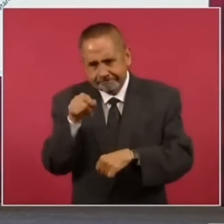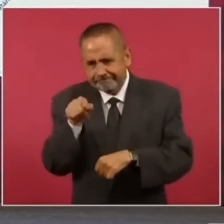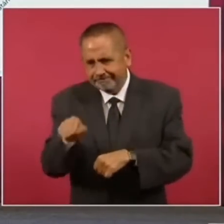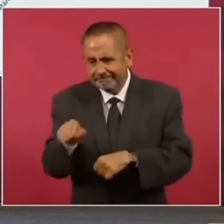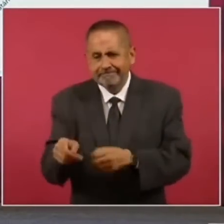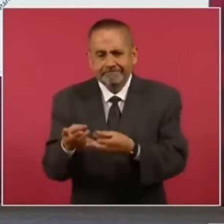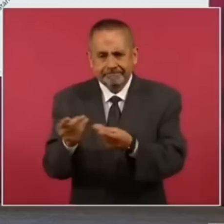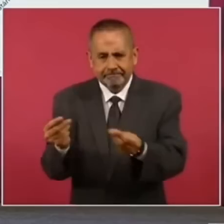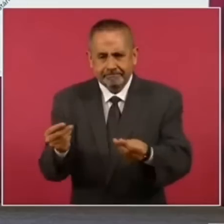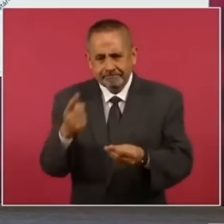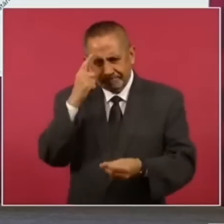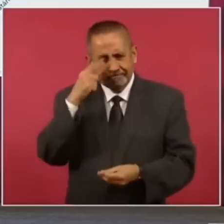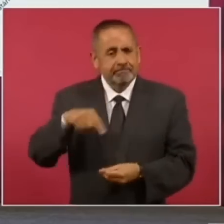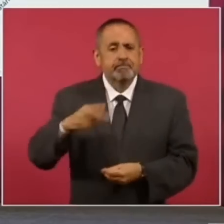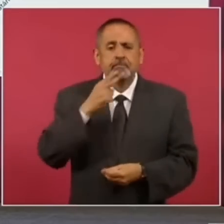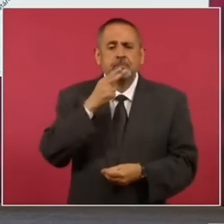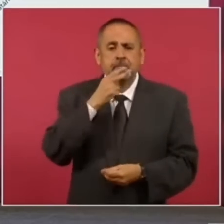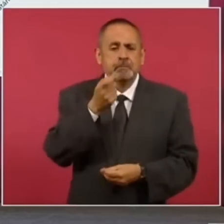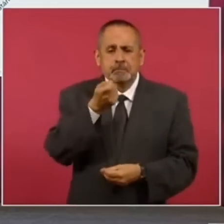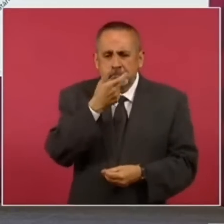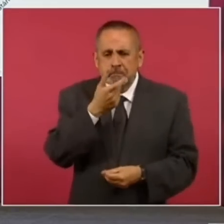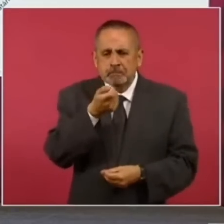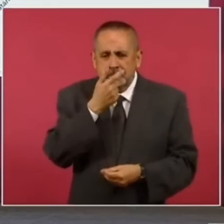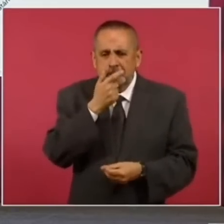y evitar el consumo.